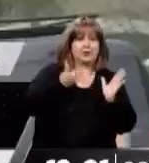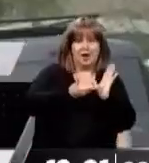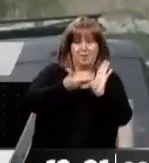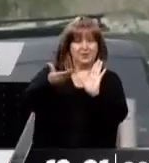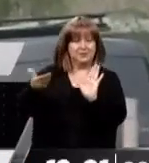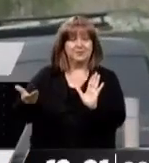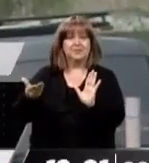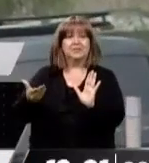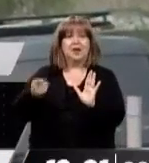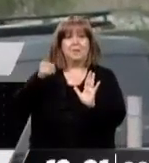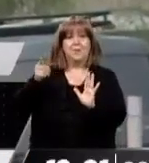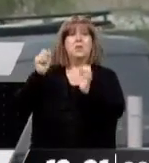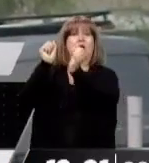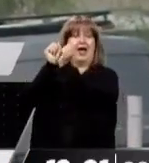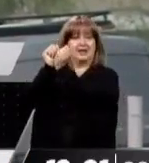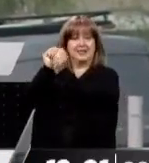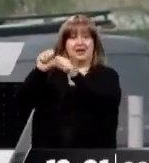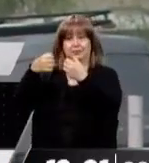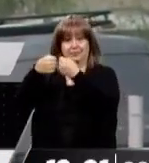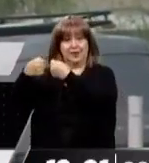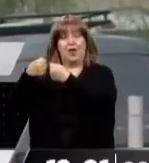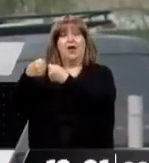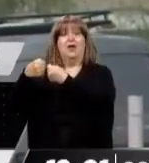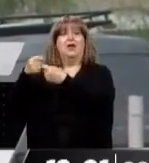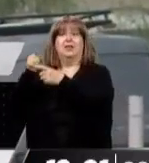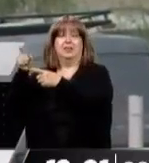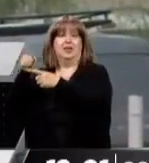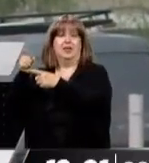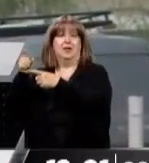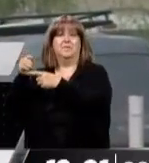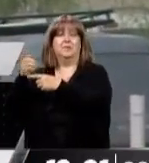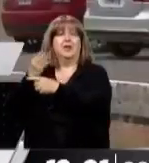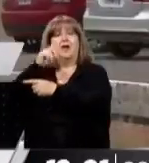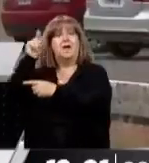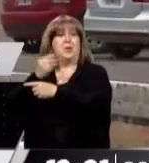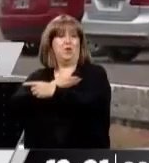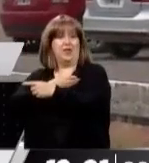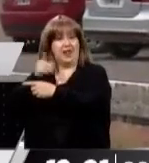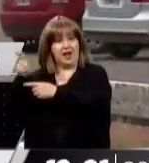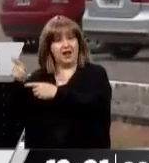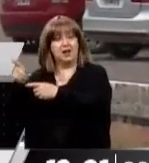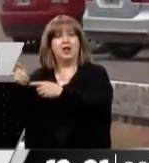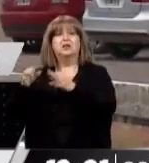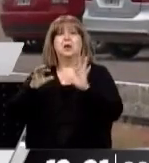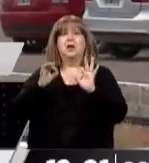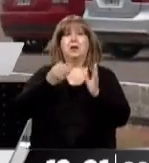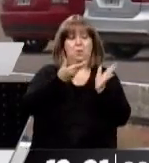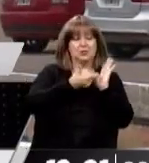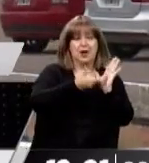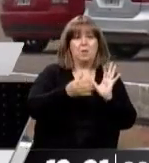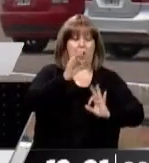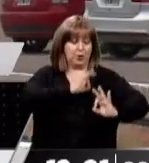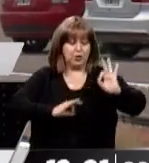la obra de cárcel federal en cuanto a situación de proyectos, de administración de obra, de